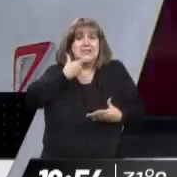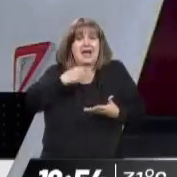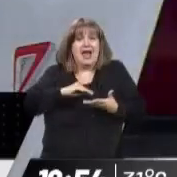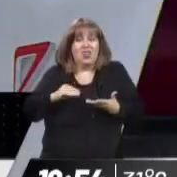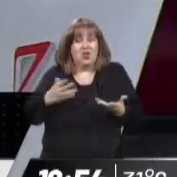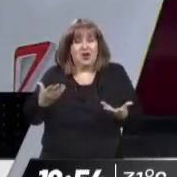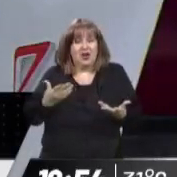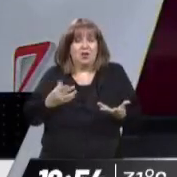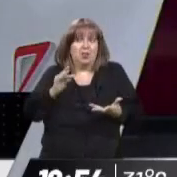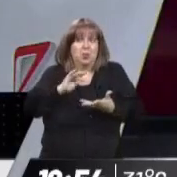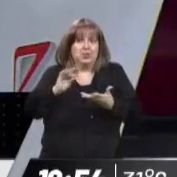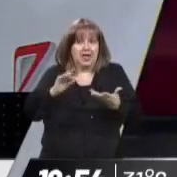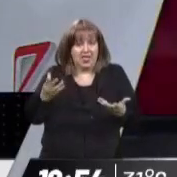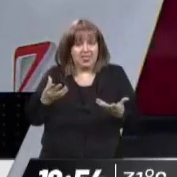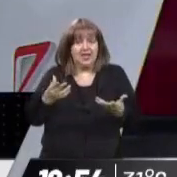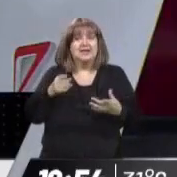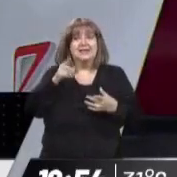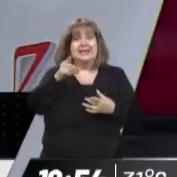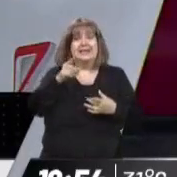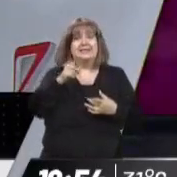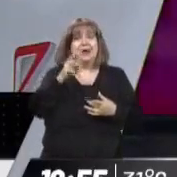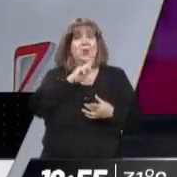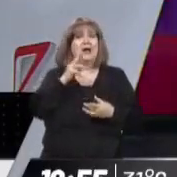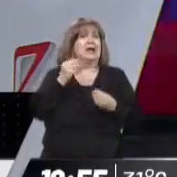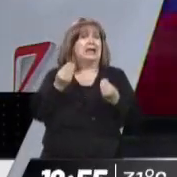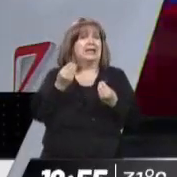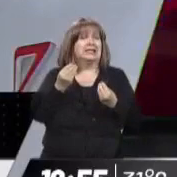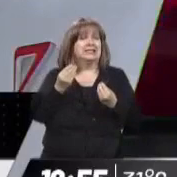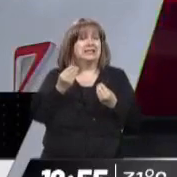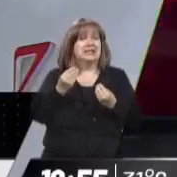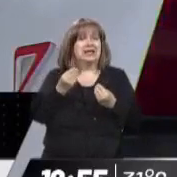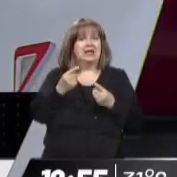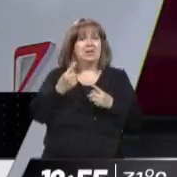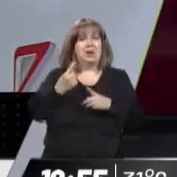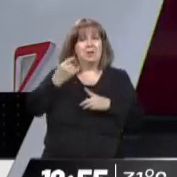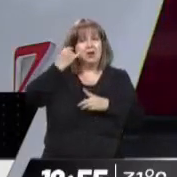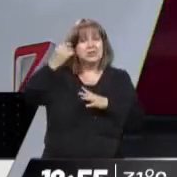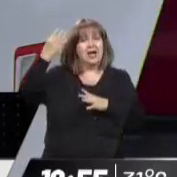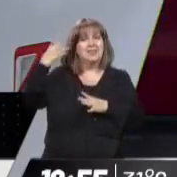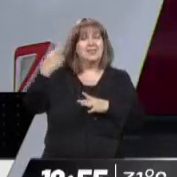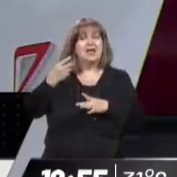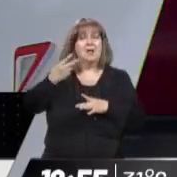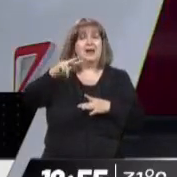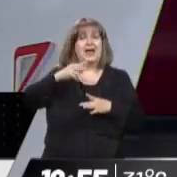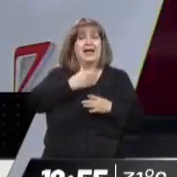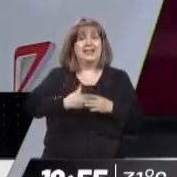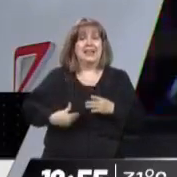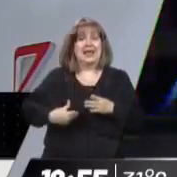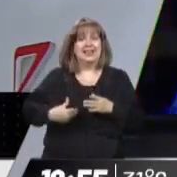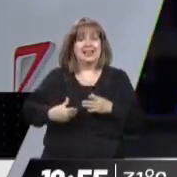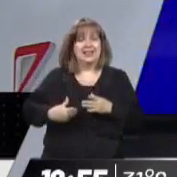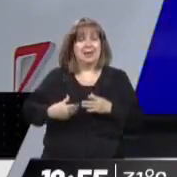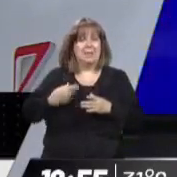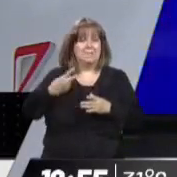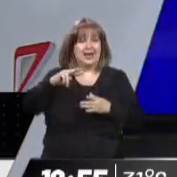para repasar un poco de la carrera política de esta mujer, a principio de año ella se presentó como precandidata